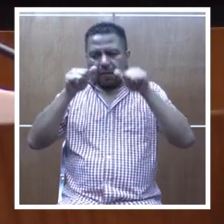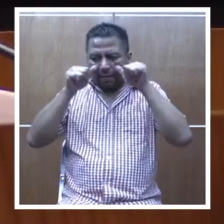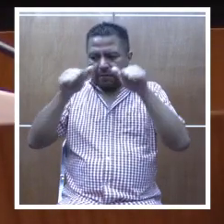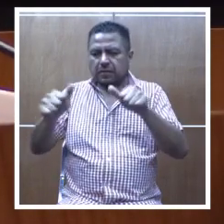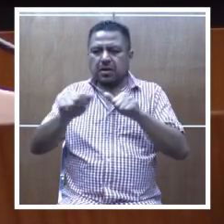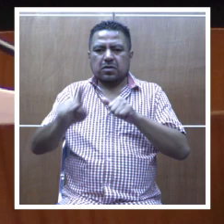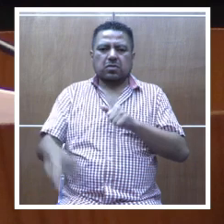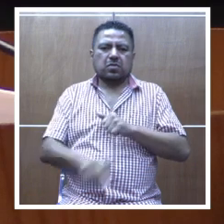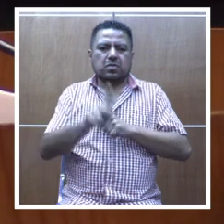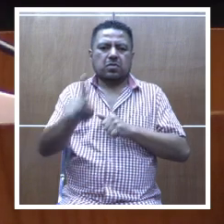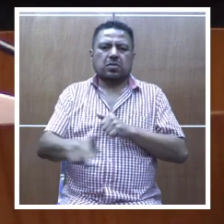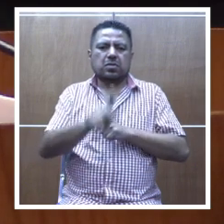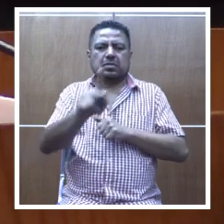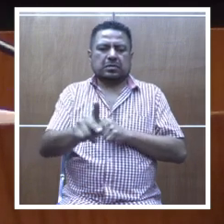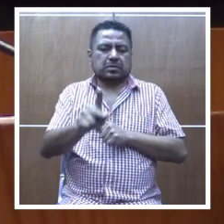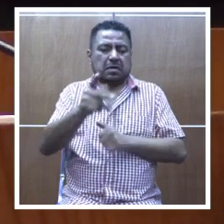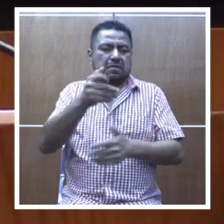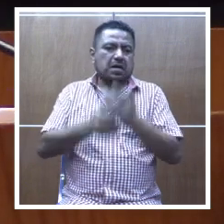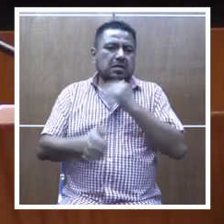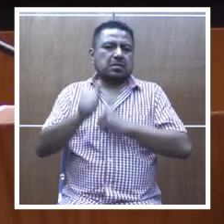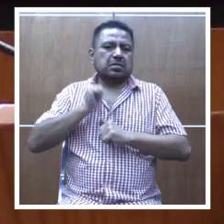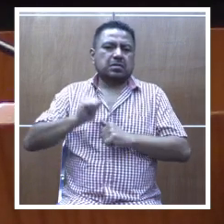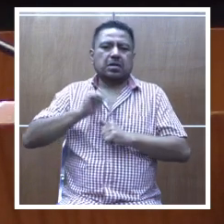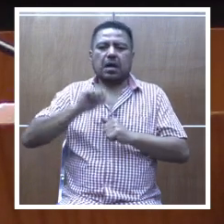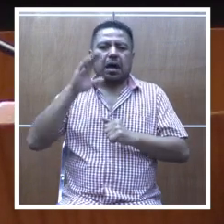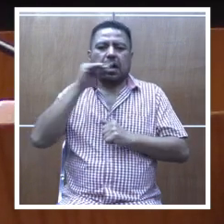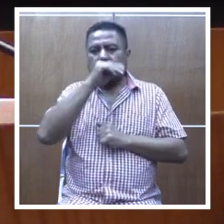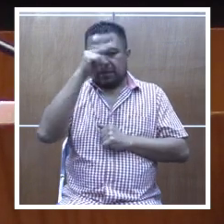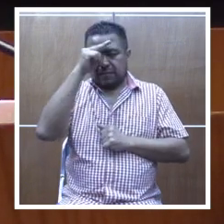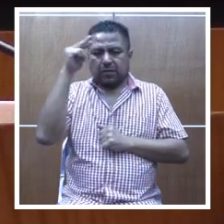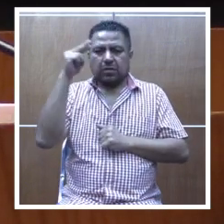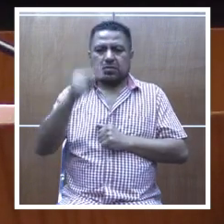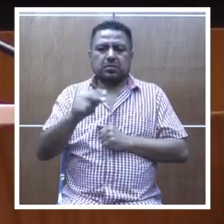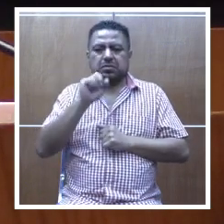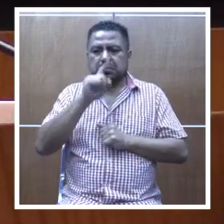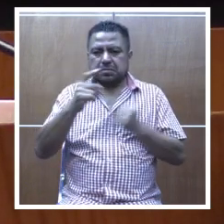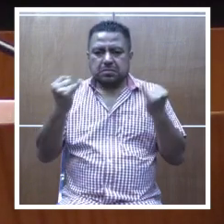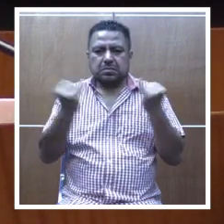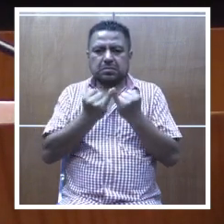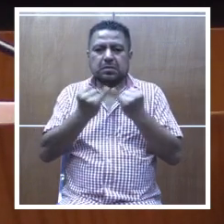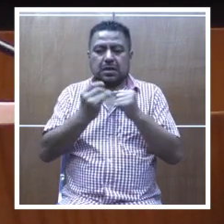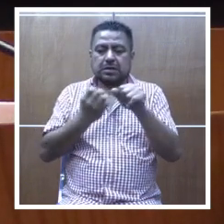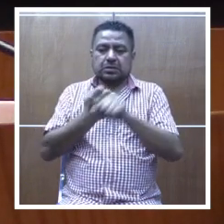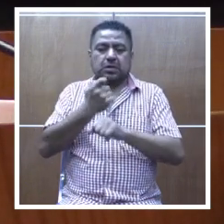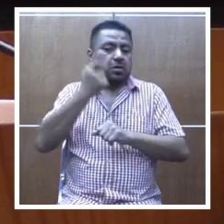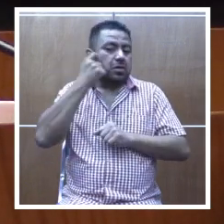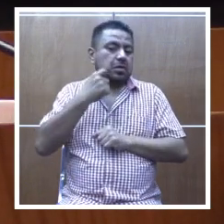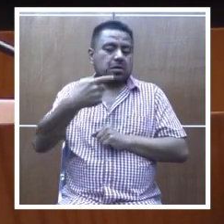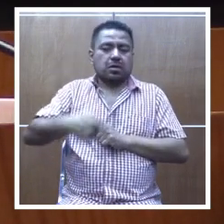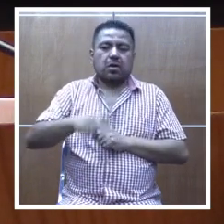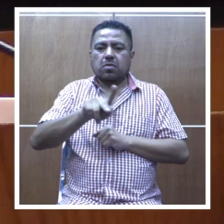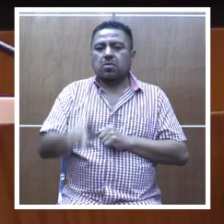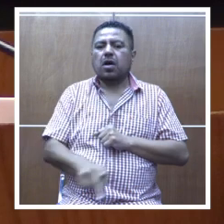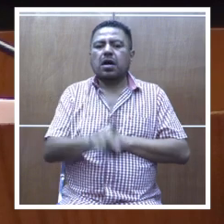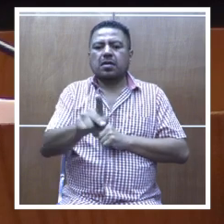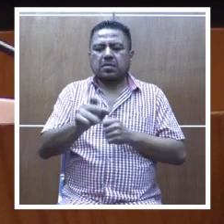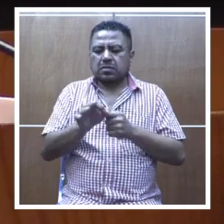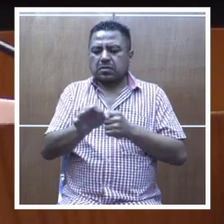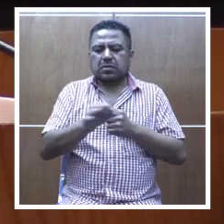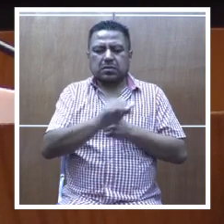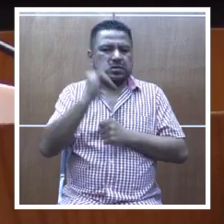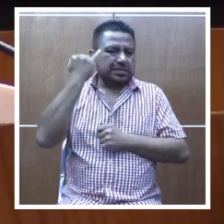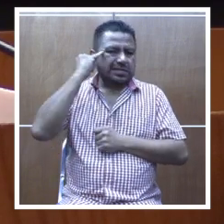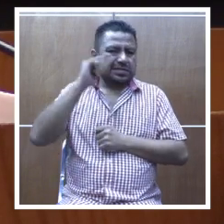los pueblos y comunidades originarias y el pueblo afrodescendiente del mundo. Y en nuestro Estado son los pueblos y comunidades